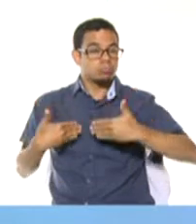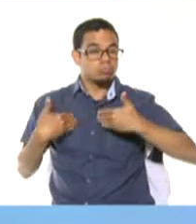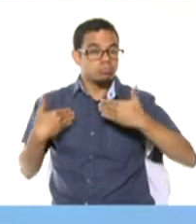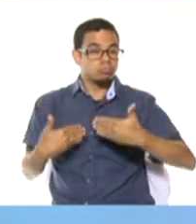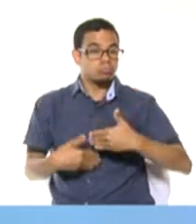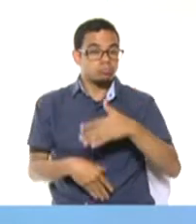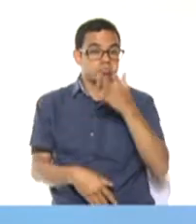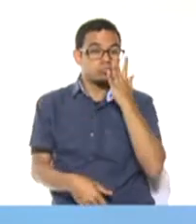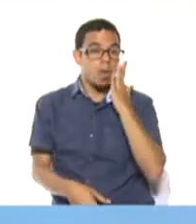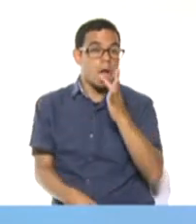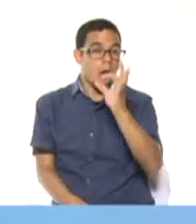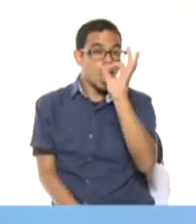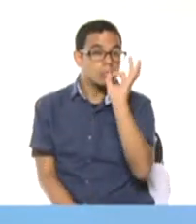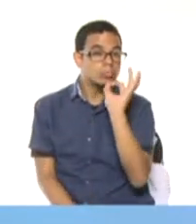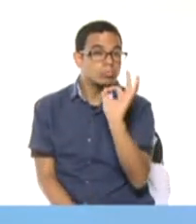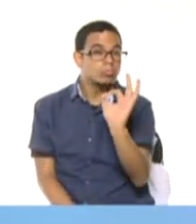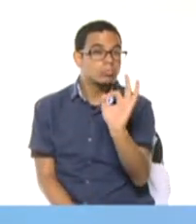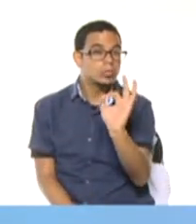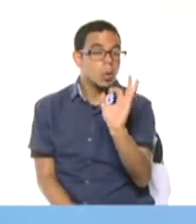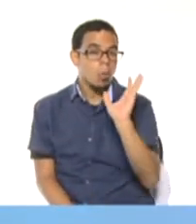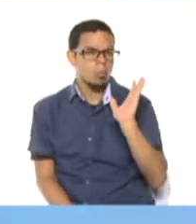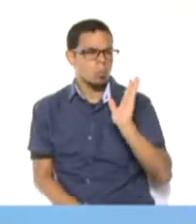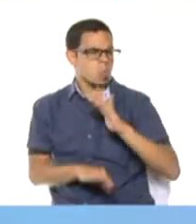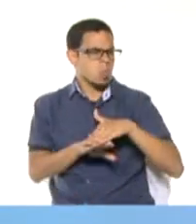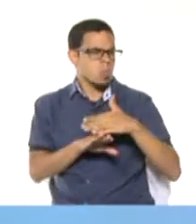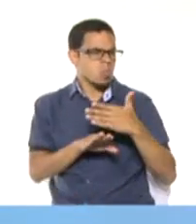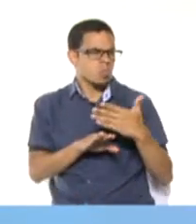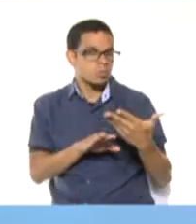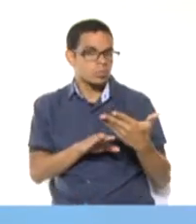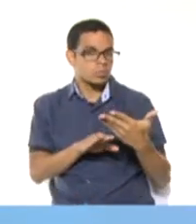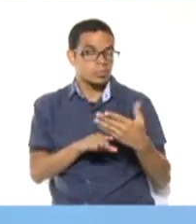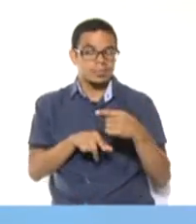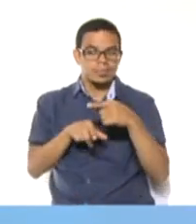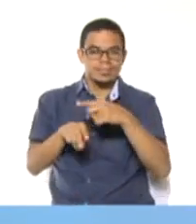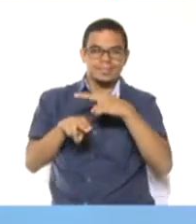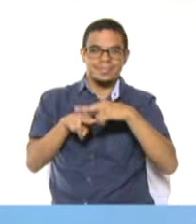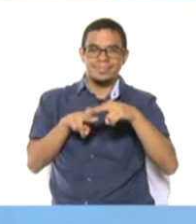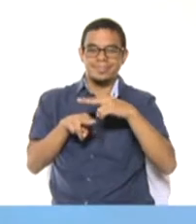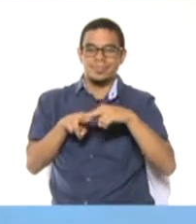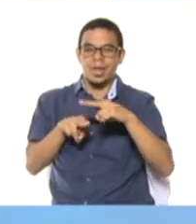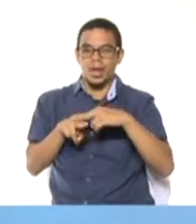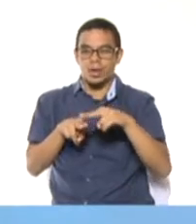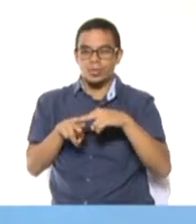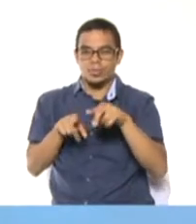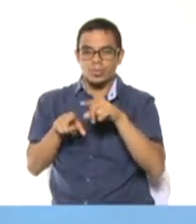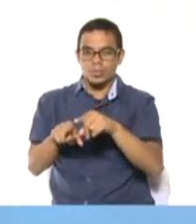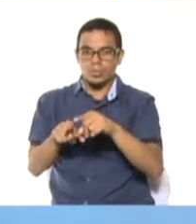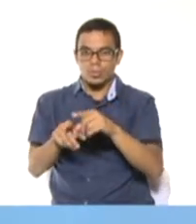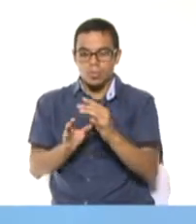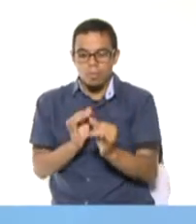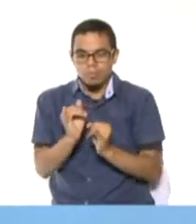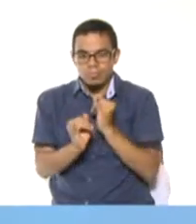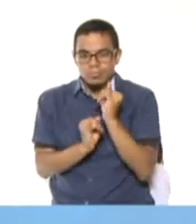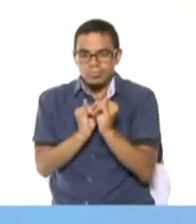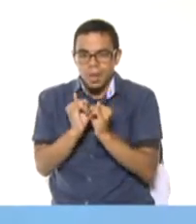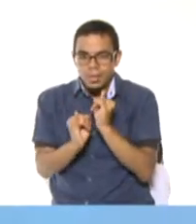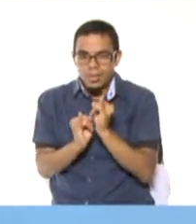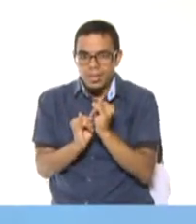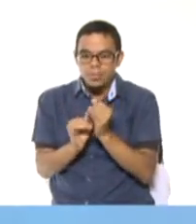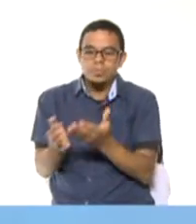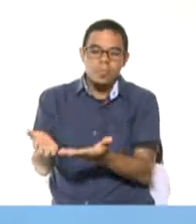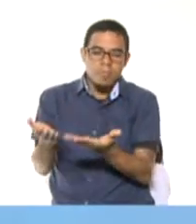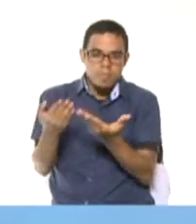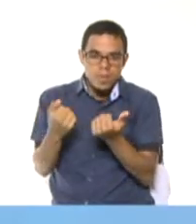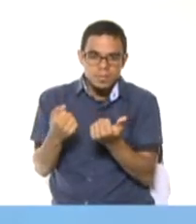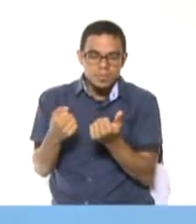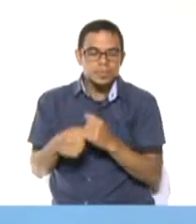muy atentos porque vamos a invitar a nuestros niños y niñas de la etapa de maternal.